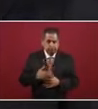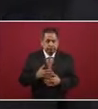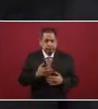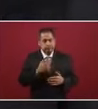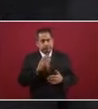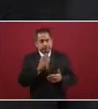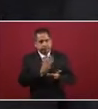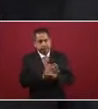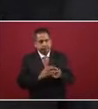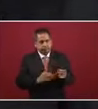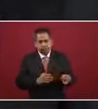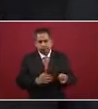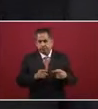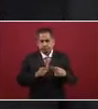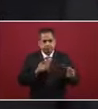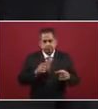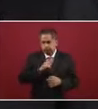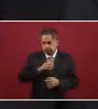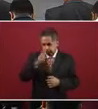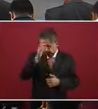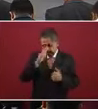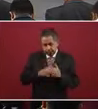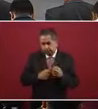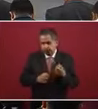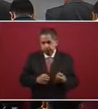bloqueo, yo me opongo,